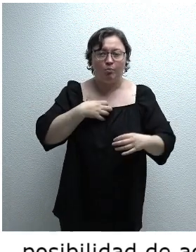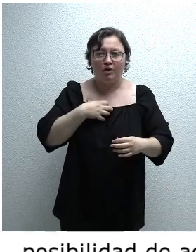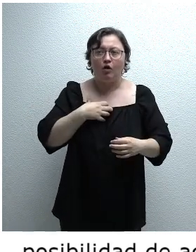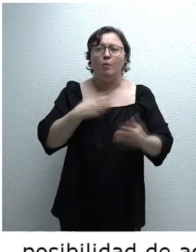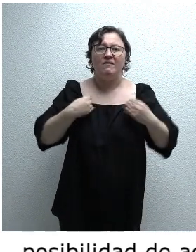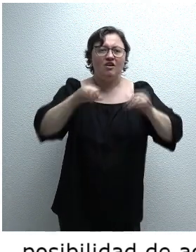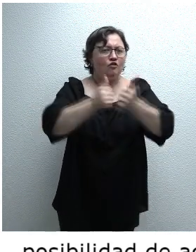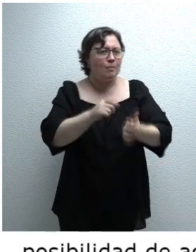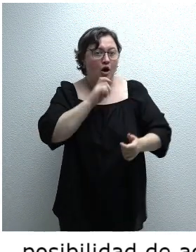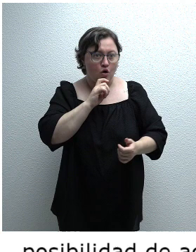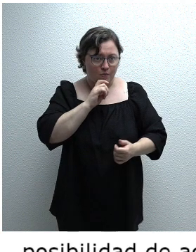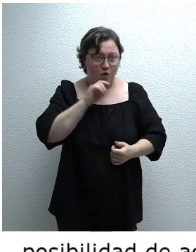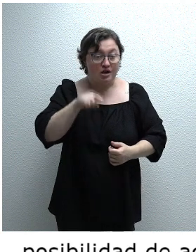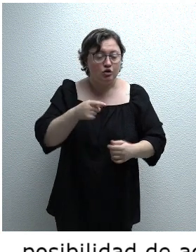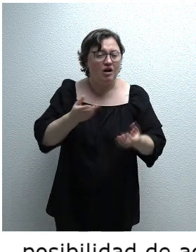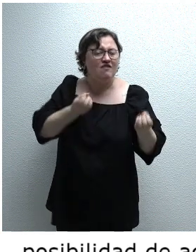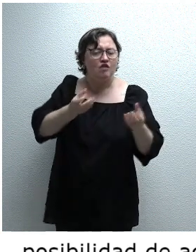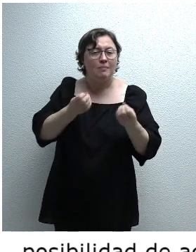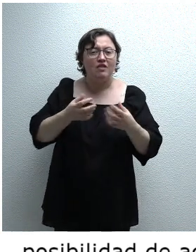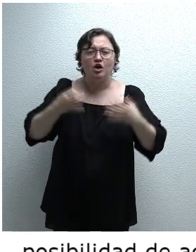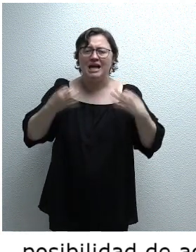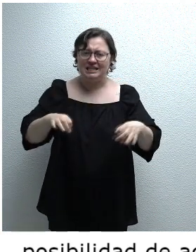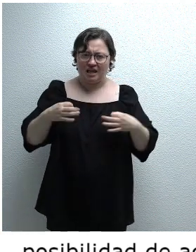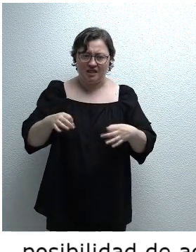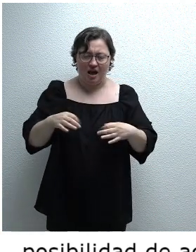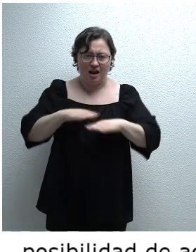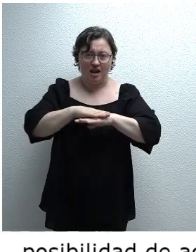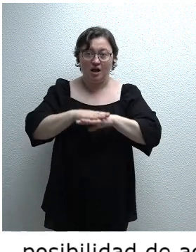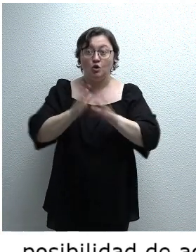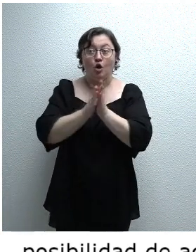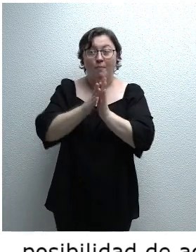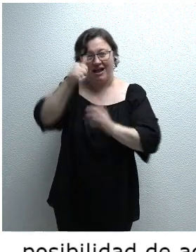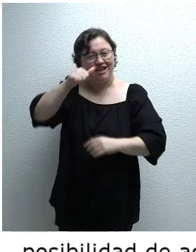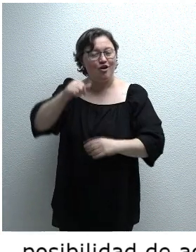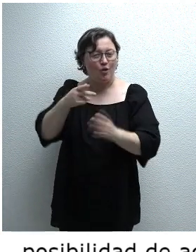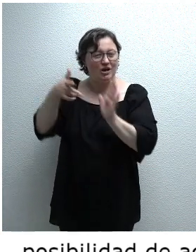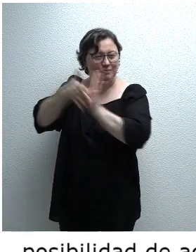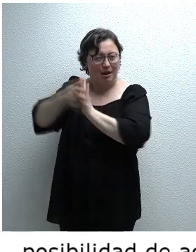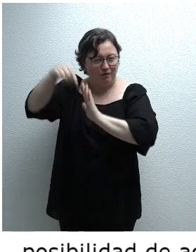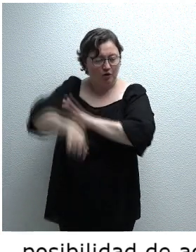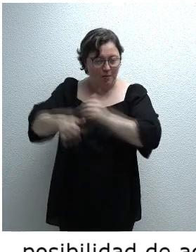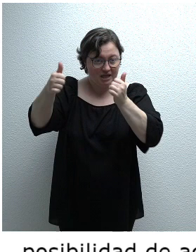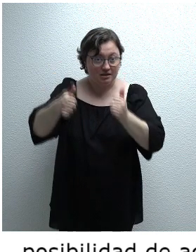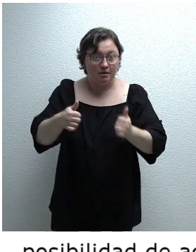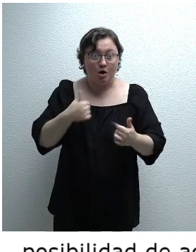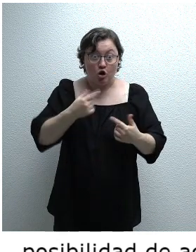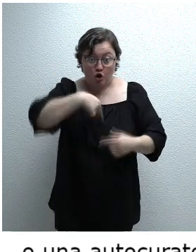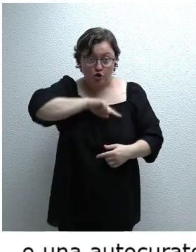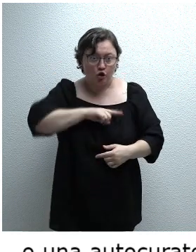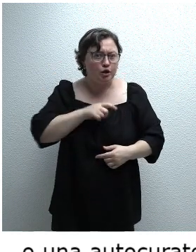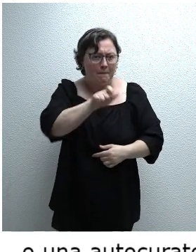que va a ser la información esencial, que se la reservas para nuestro compañero Federico, pero que eso es algo que tenemos como